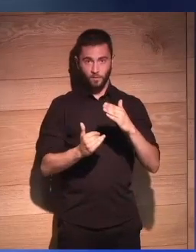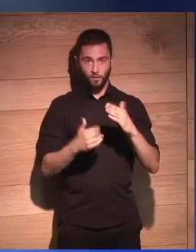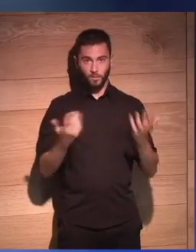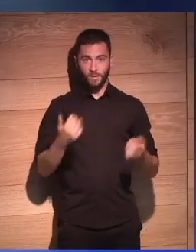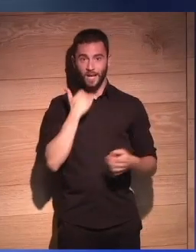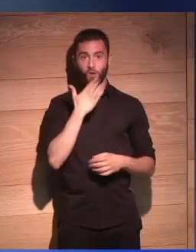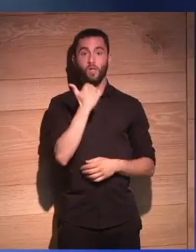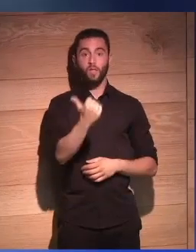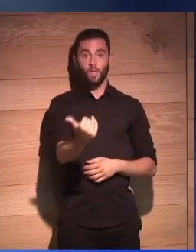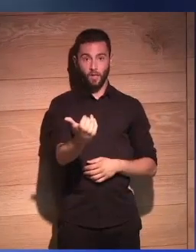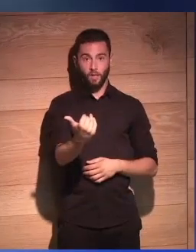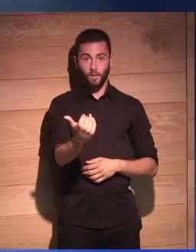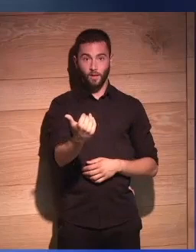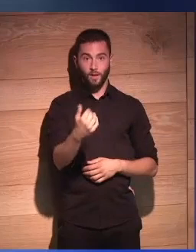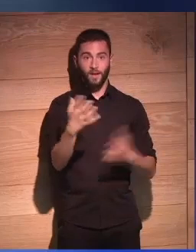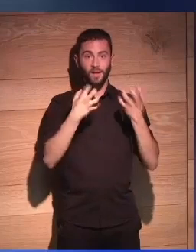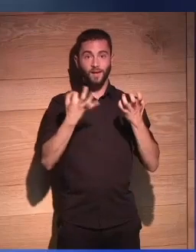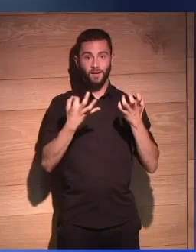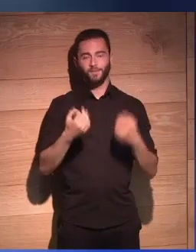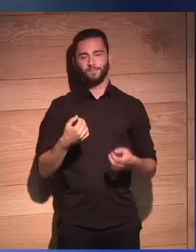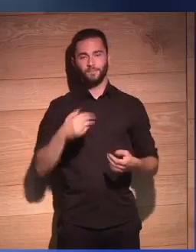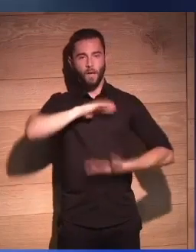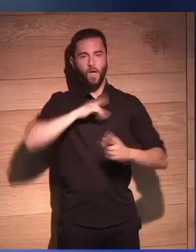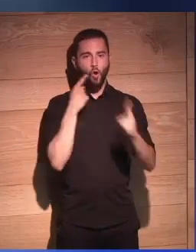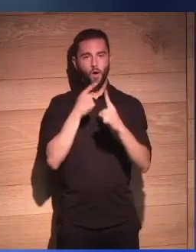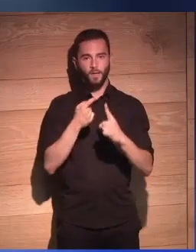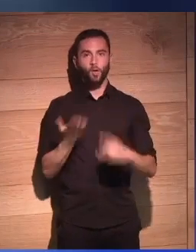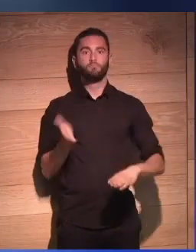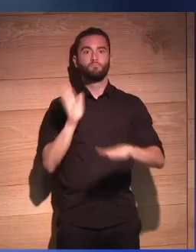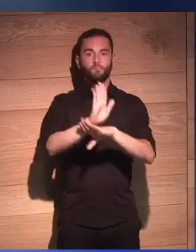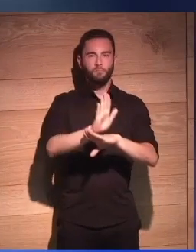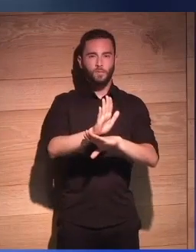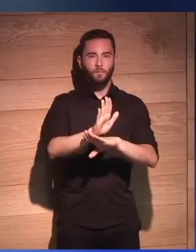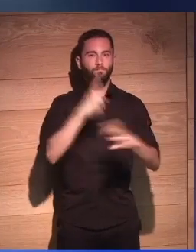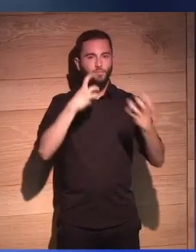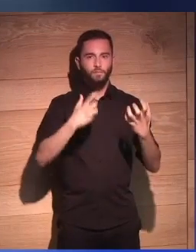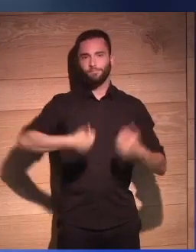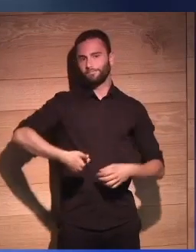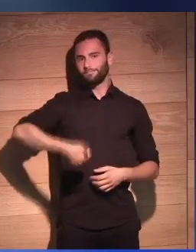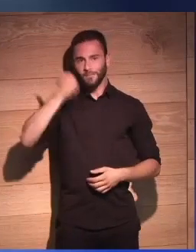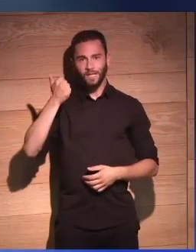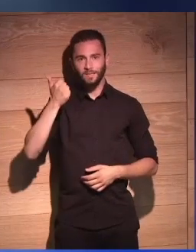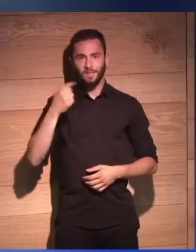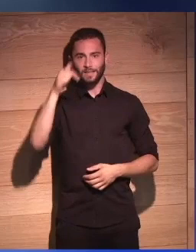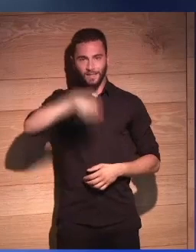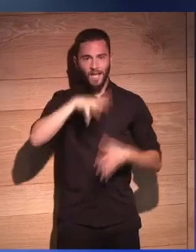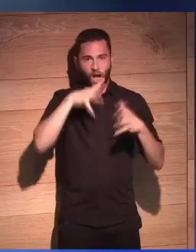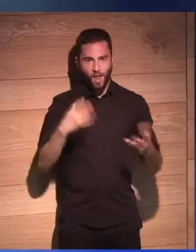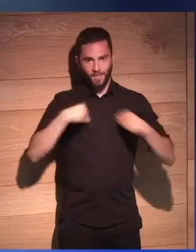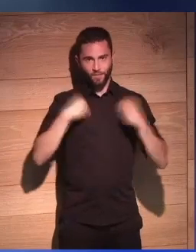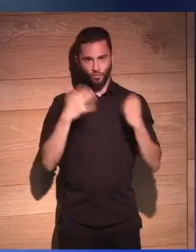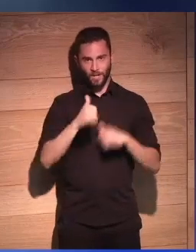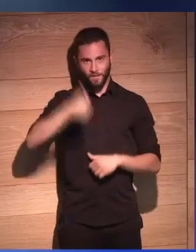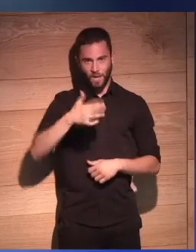el envejecimiento es esa capacidad de estar más presentes, de disfrutar mucho más del aquí y del ahora. Y yo lo